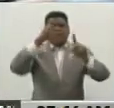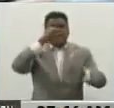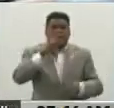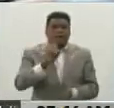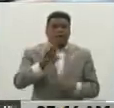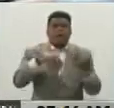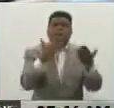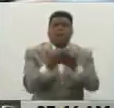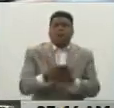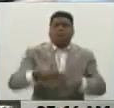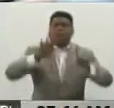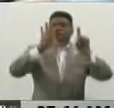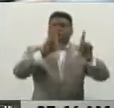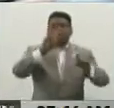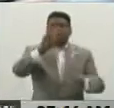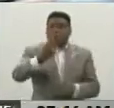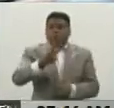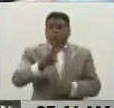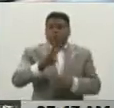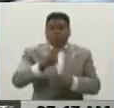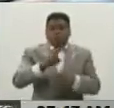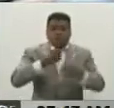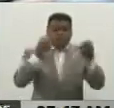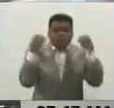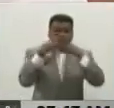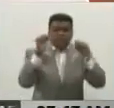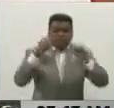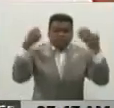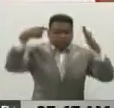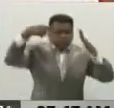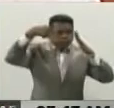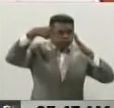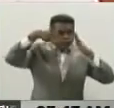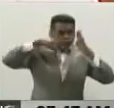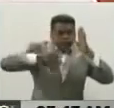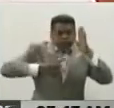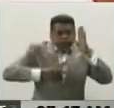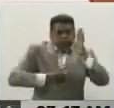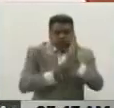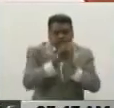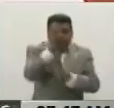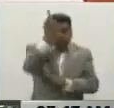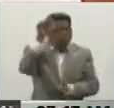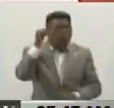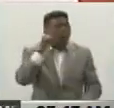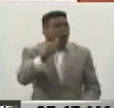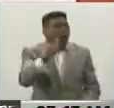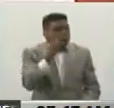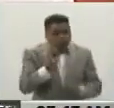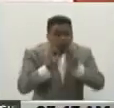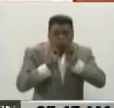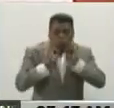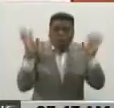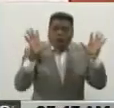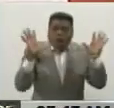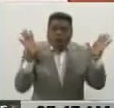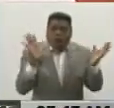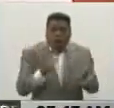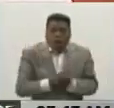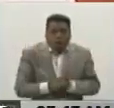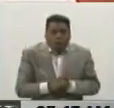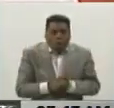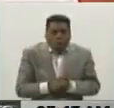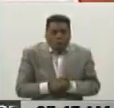edad, con un manejo profundo en el tema de las redes sociales. Entonces eso demuestra que este